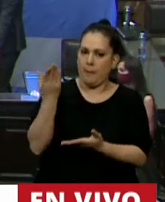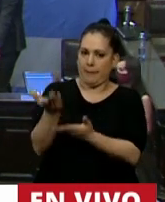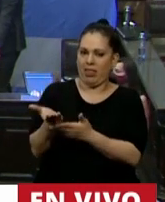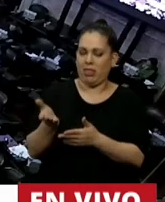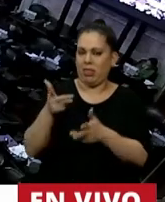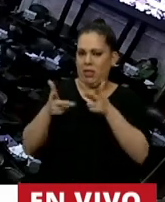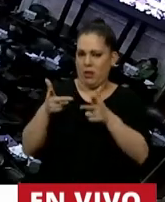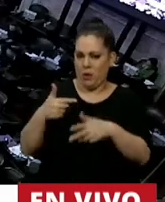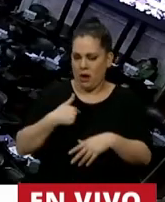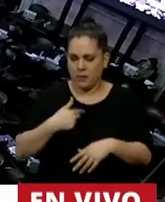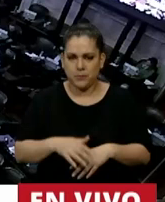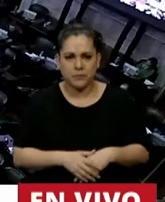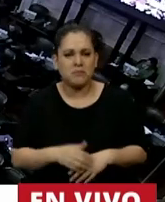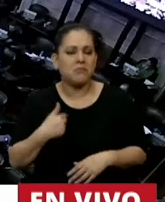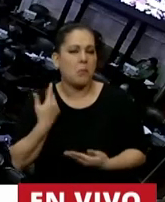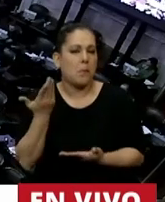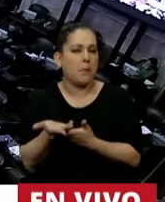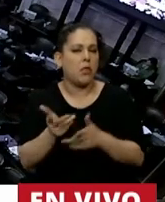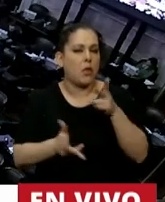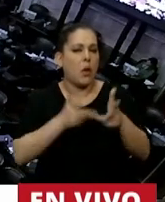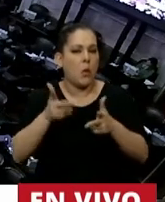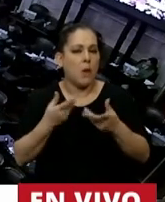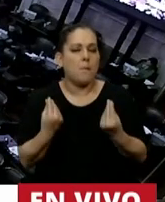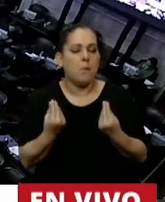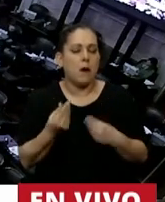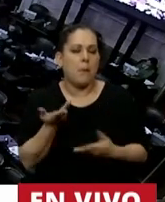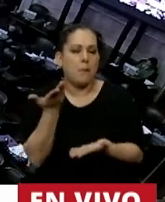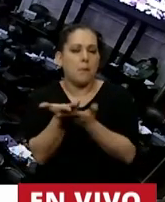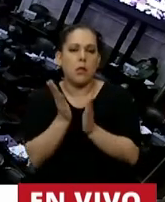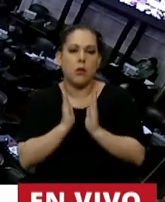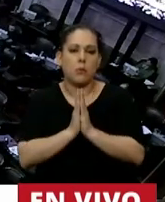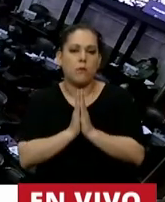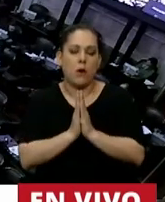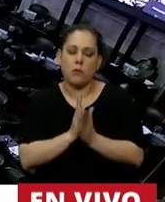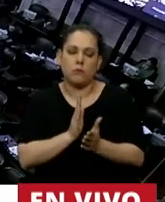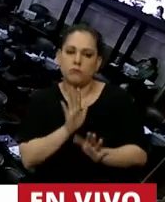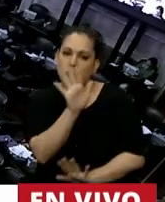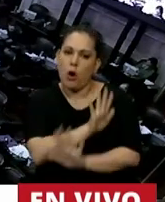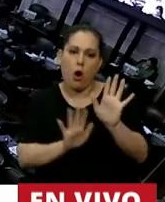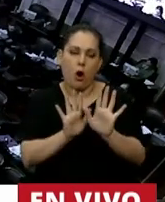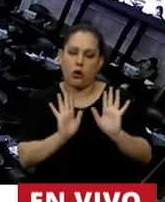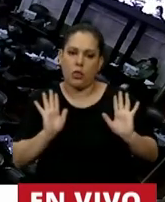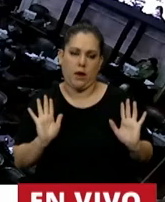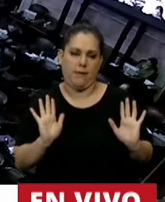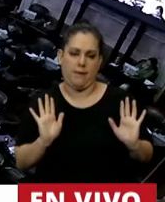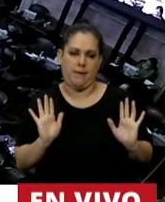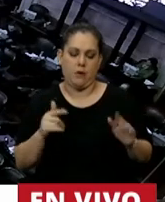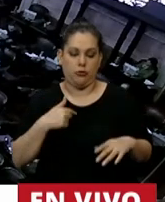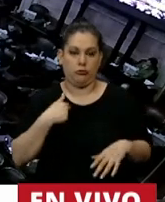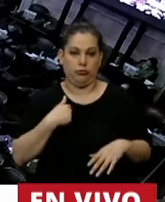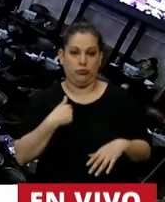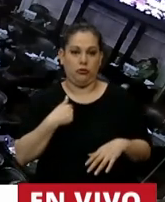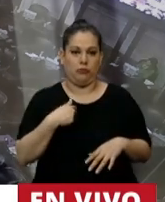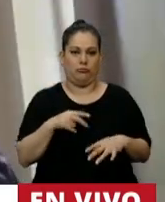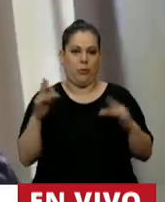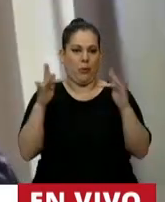presidente le pedí la palabra para una moción de orden y yo estoy en este lado de la